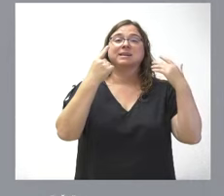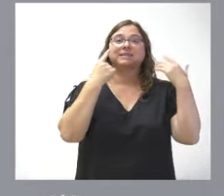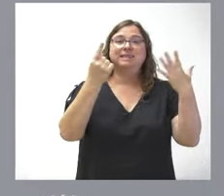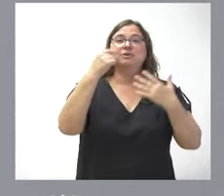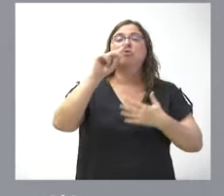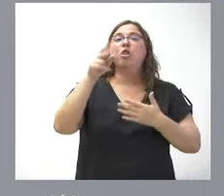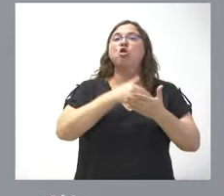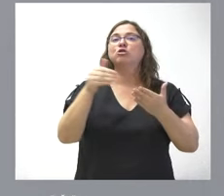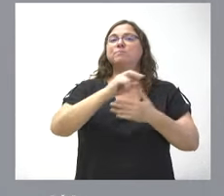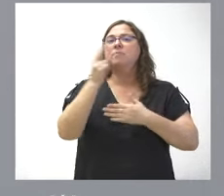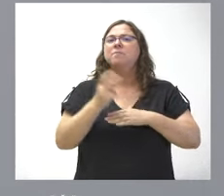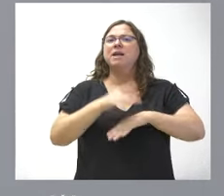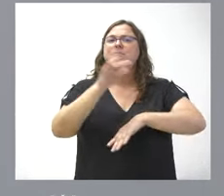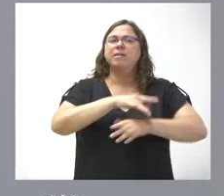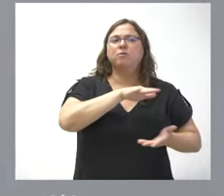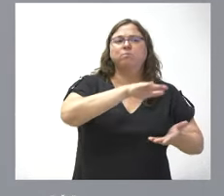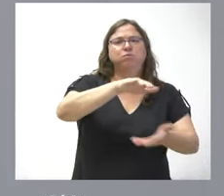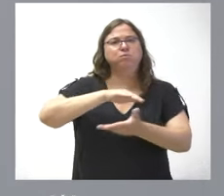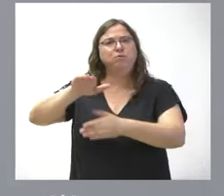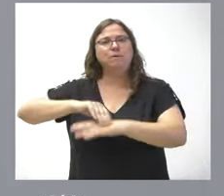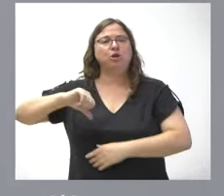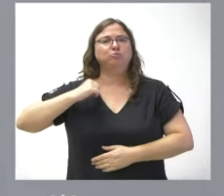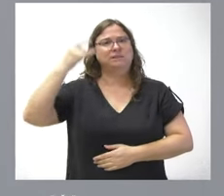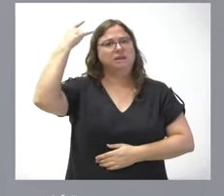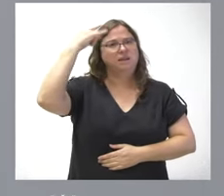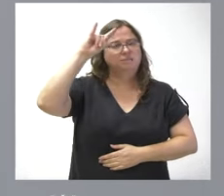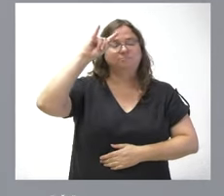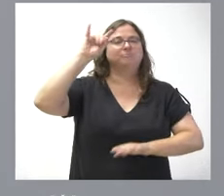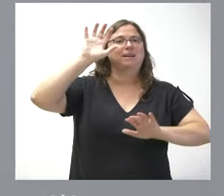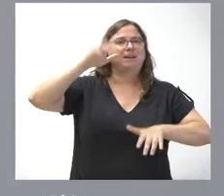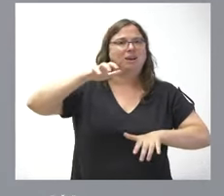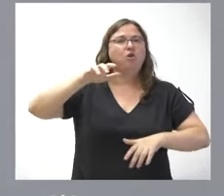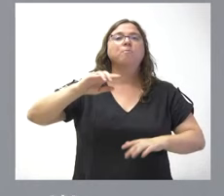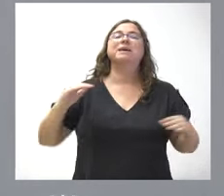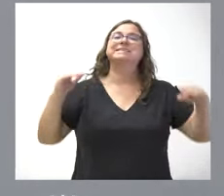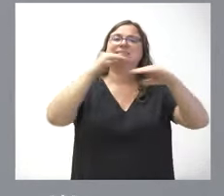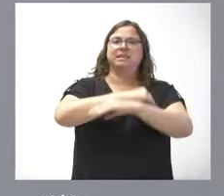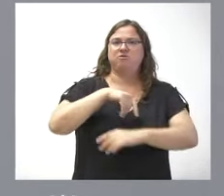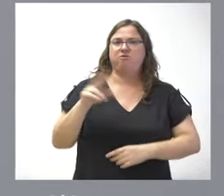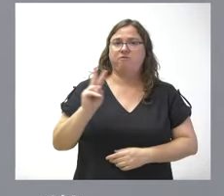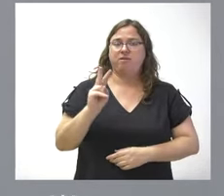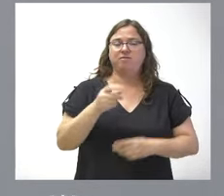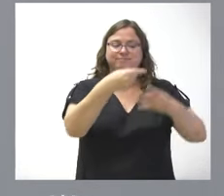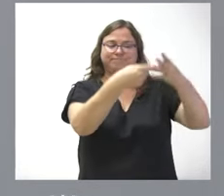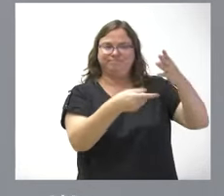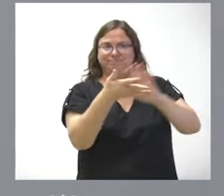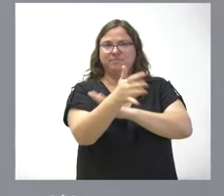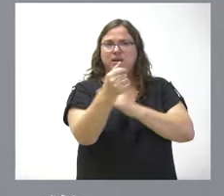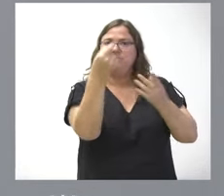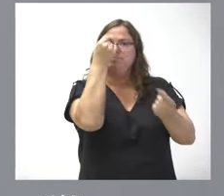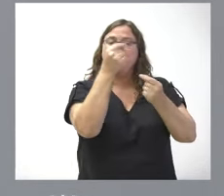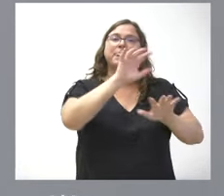euros para suministros médicos a los hospitales de León Salamanca y el clínico de vallolid tienen ustedes el destino de cada uno de ellos para